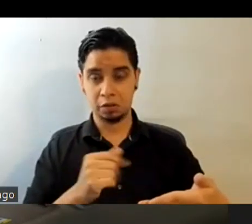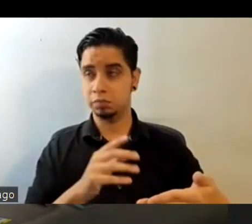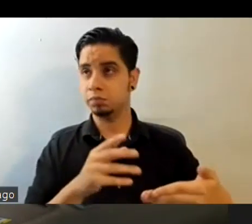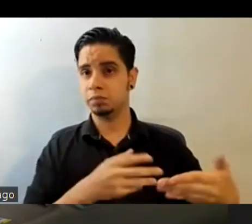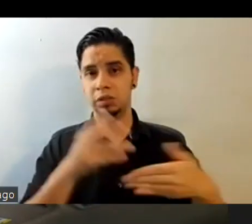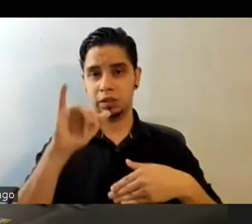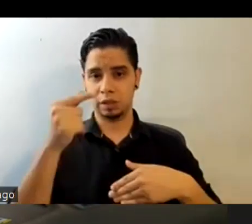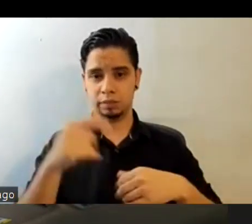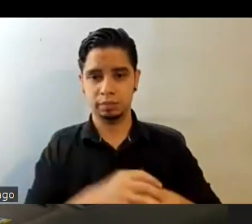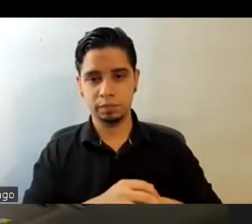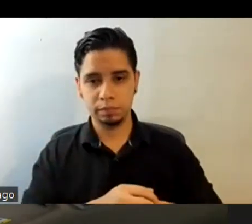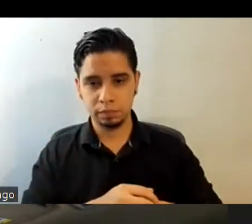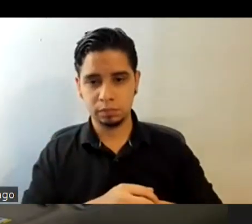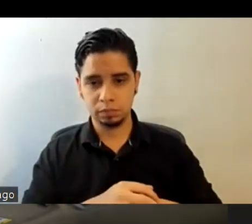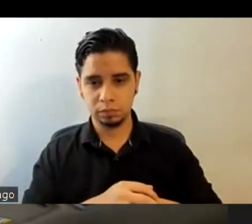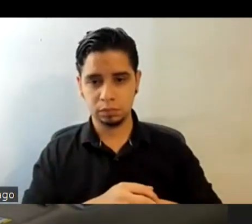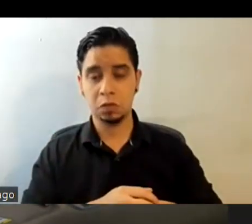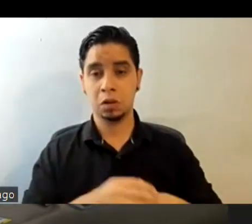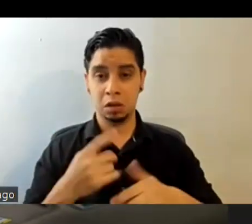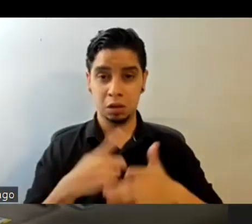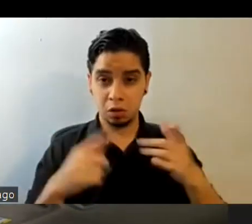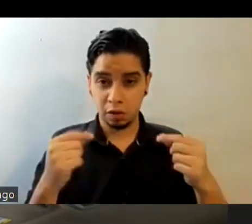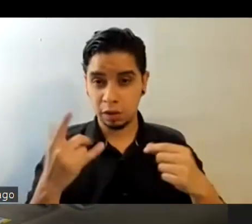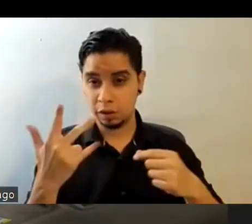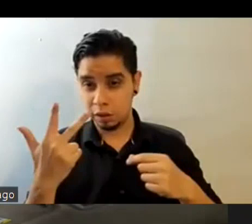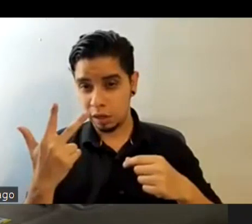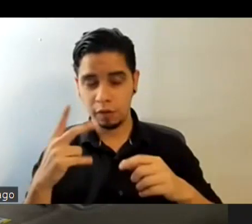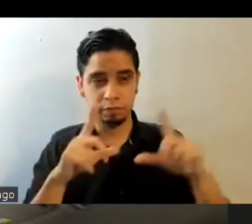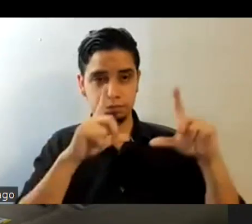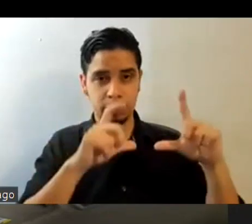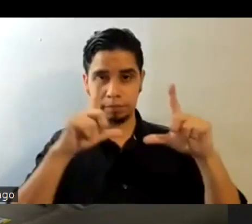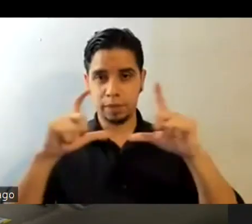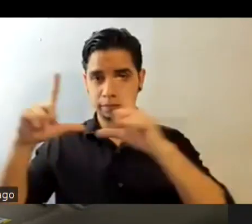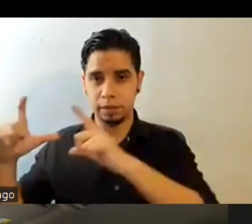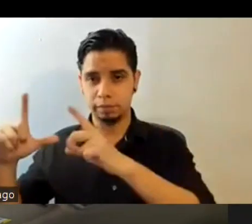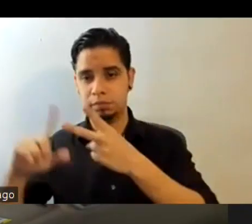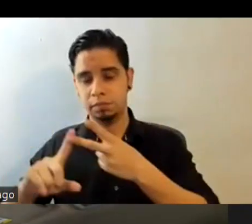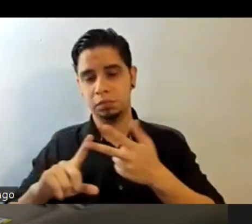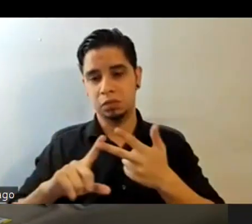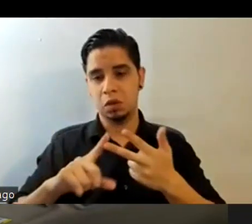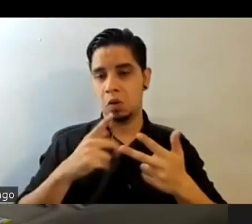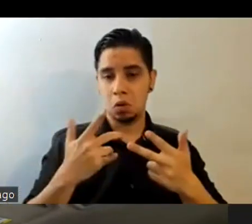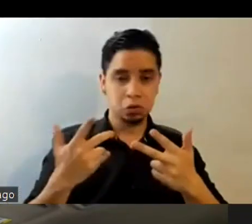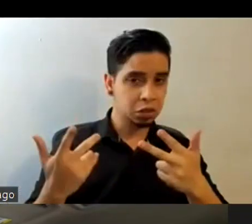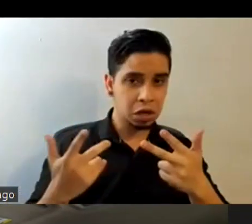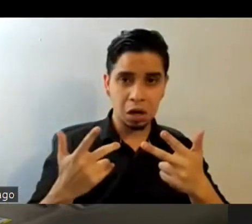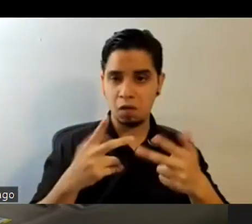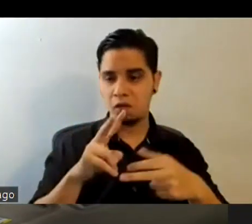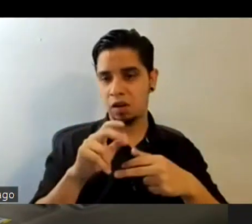como un tríptico. Tomaba 3 fotos y a veces tomaba 3 versos. Puede ser versos de Borges, versos